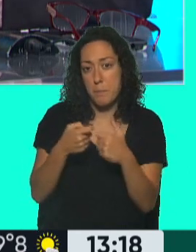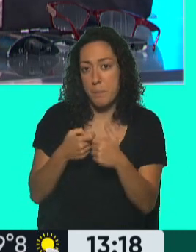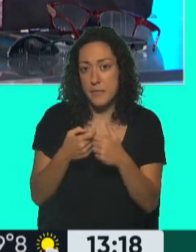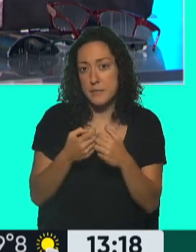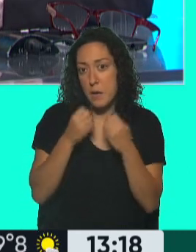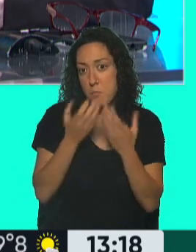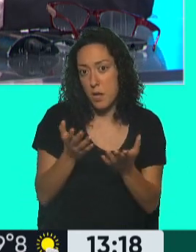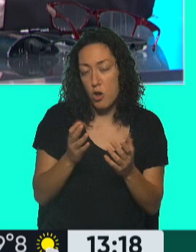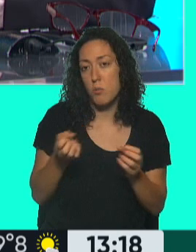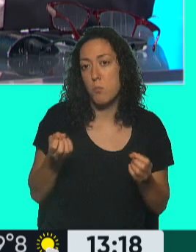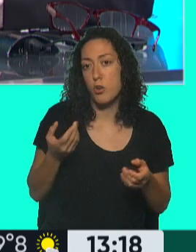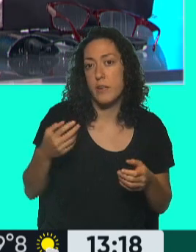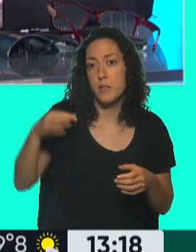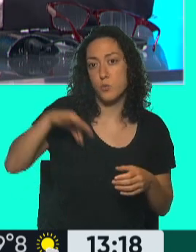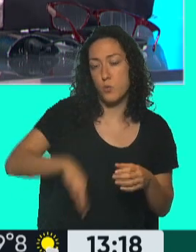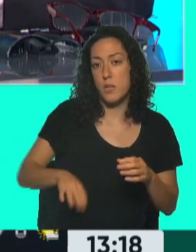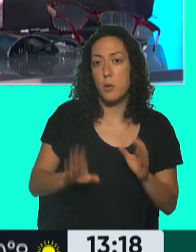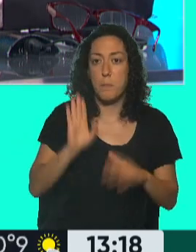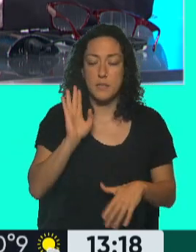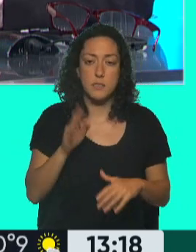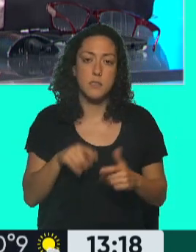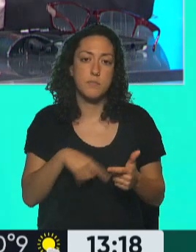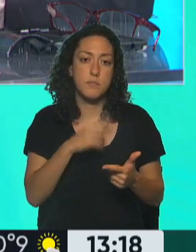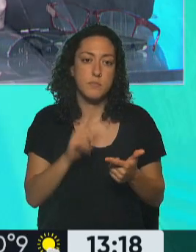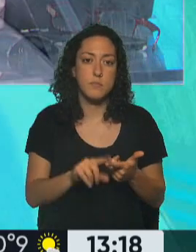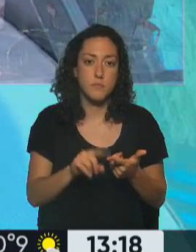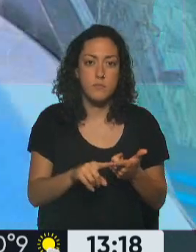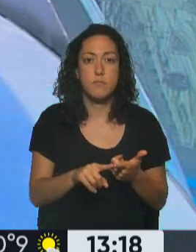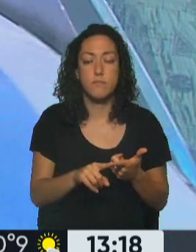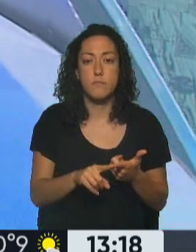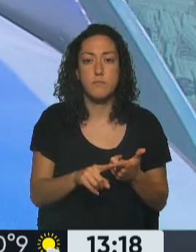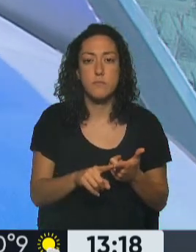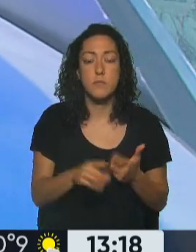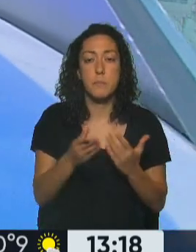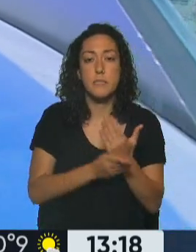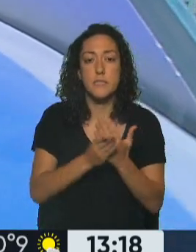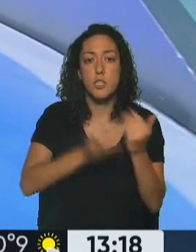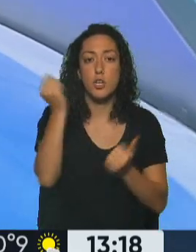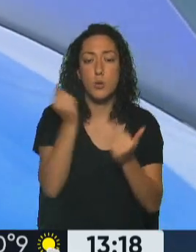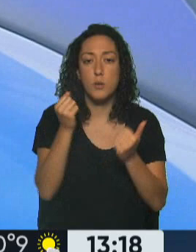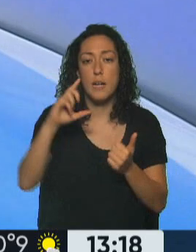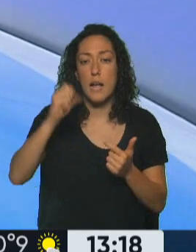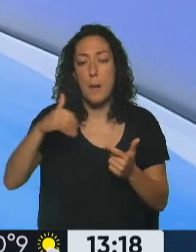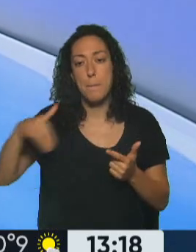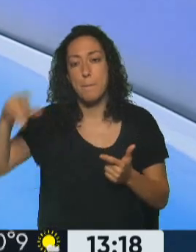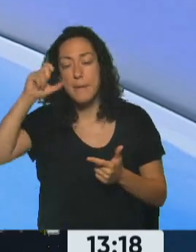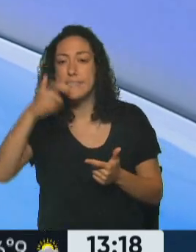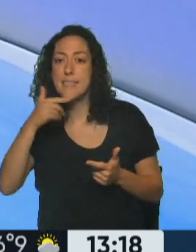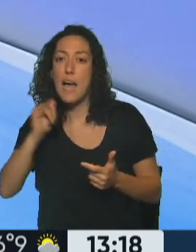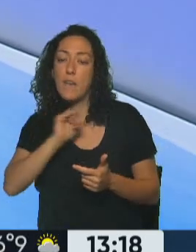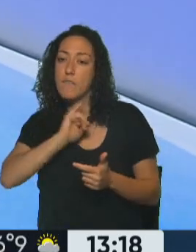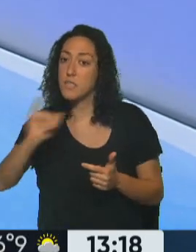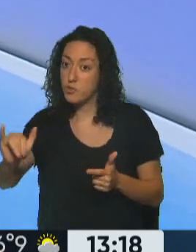van a recibir un mayor ingreso por facturación claro y después lo que hizo el Ministerio de economía fue le avisó camesa que a partir